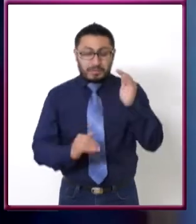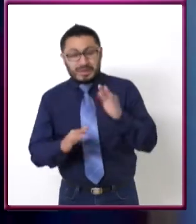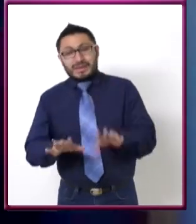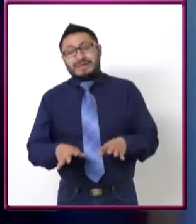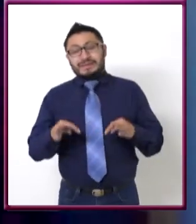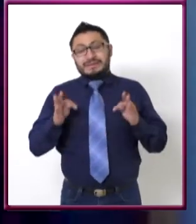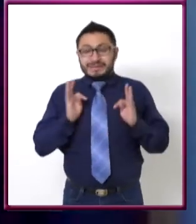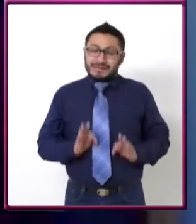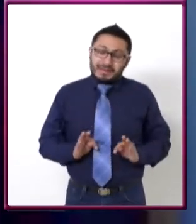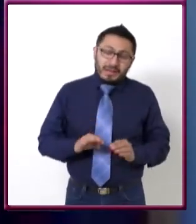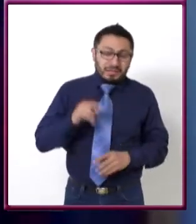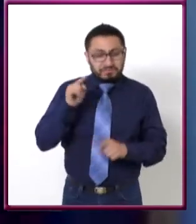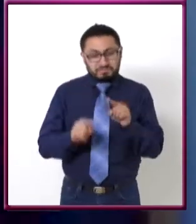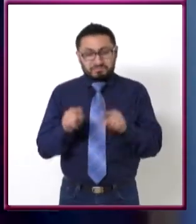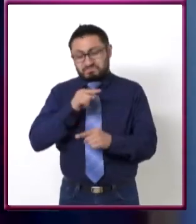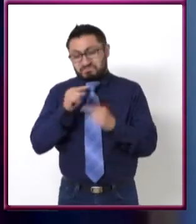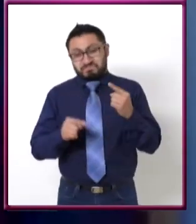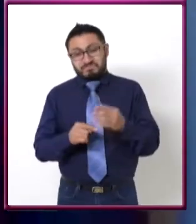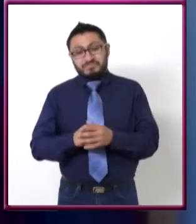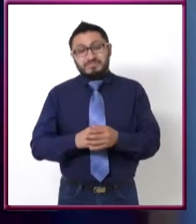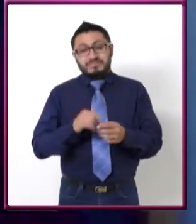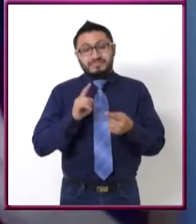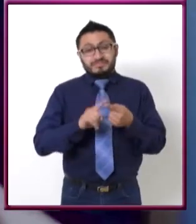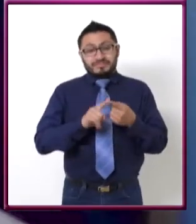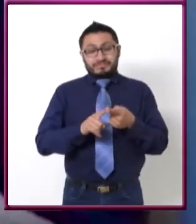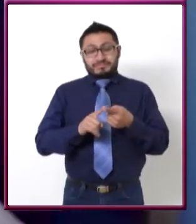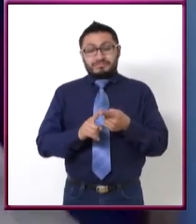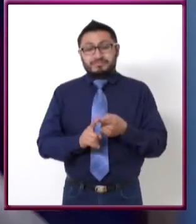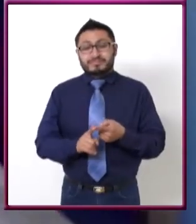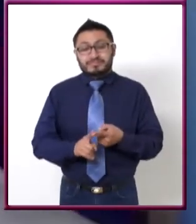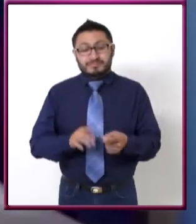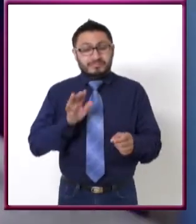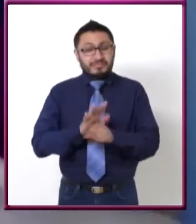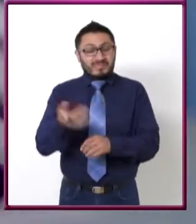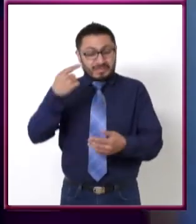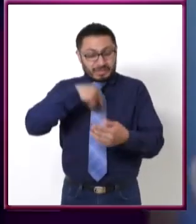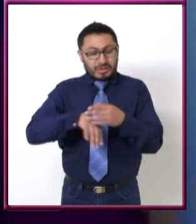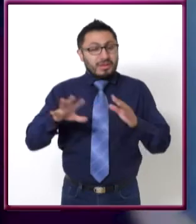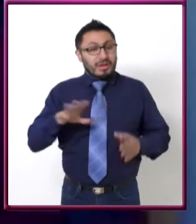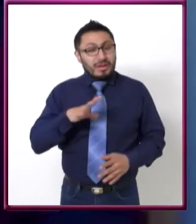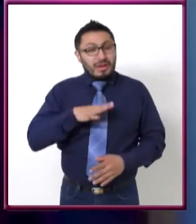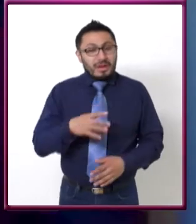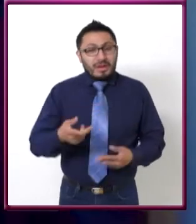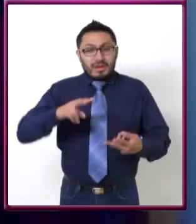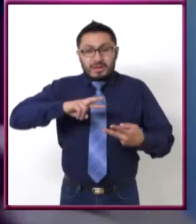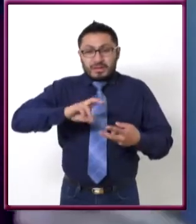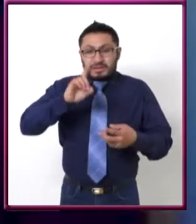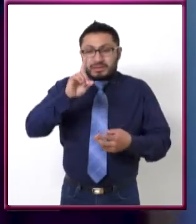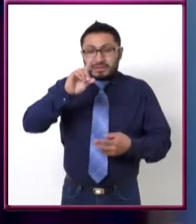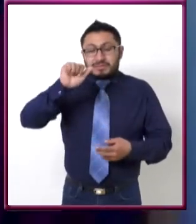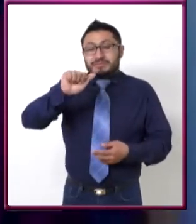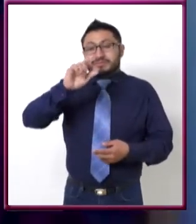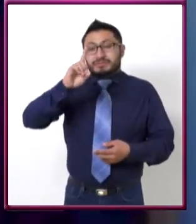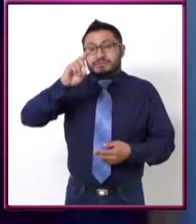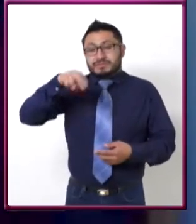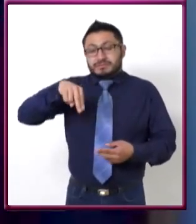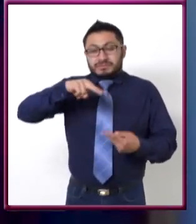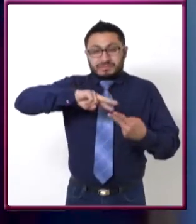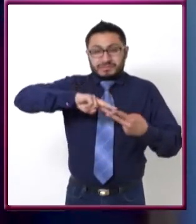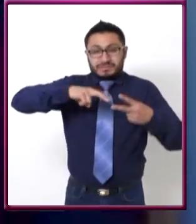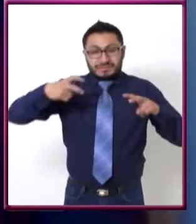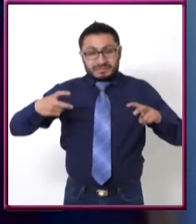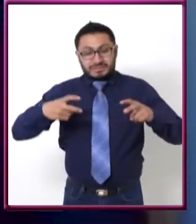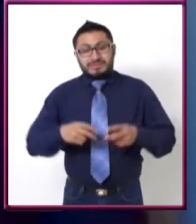otros son más tranquilos, etcétera. Esa es la primera, o sea, ¿con qué venimos cargados genéticamente,